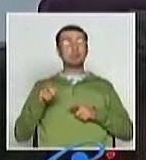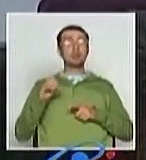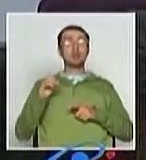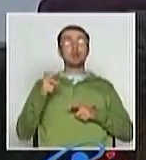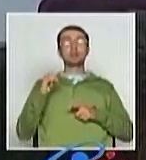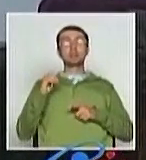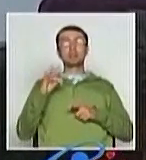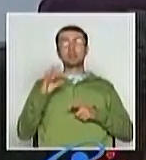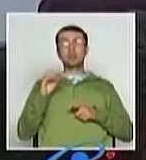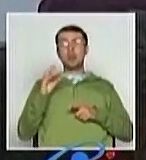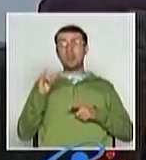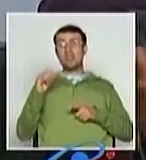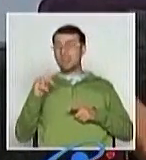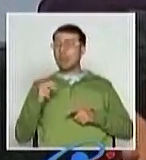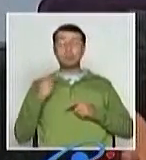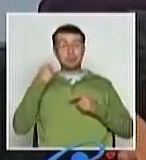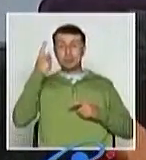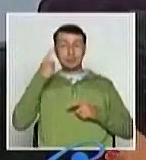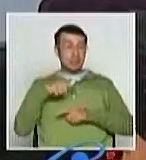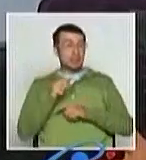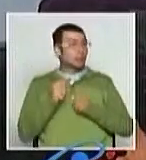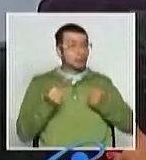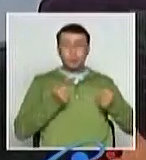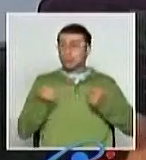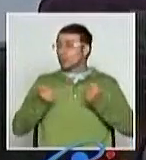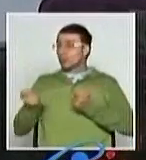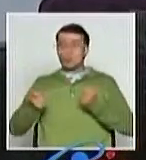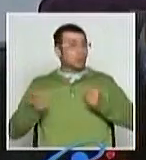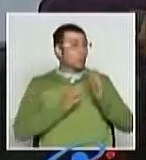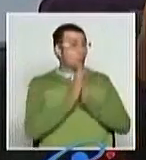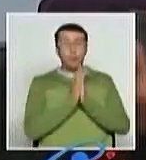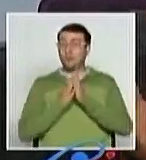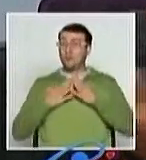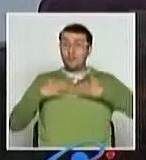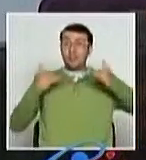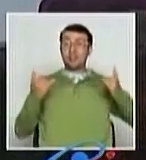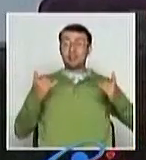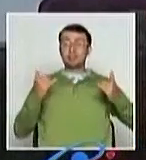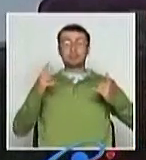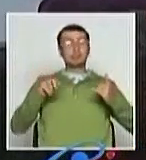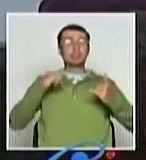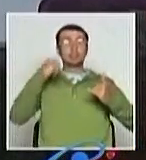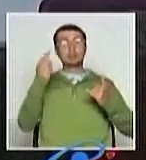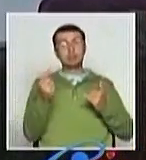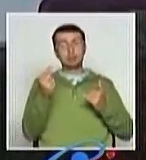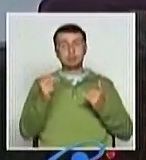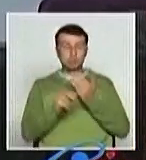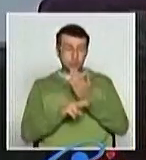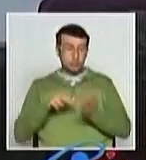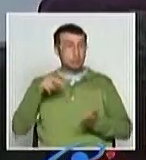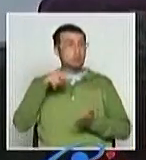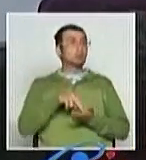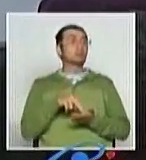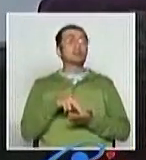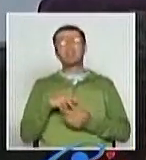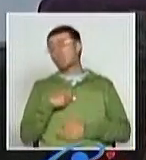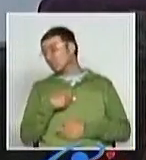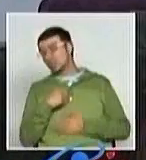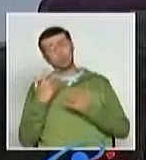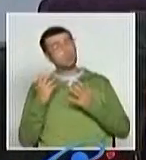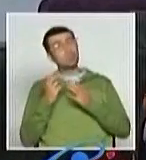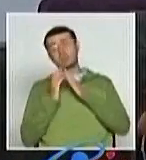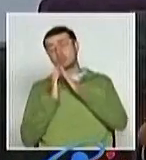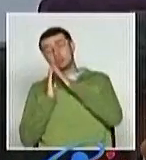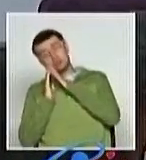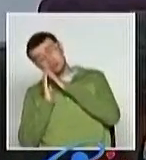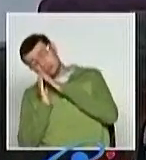bienestar pero Gloria inmarcesible por decirlo así al día siguiente se levanta y una manera que no quiere ni levantarse de la cama no